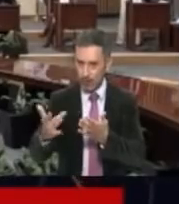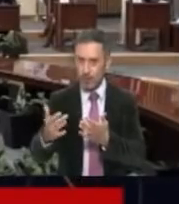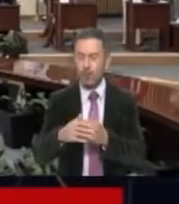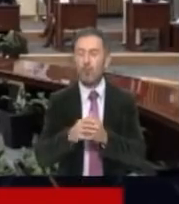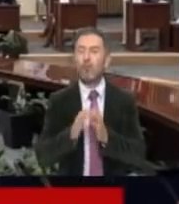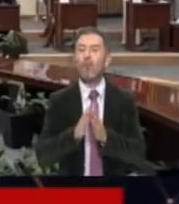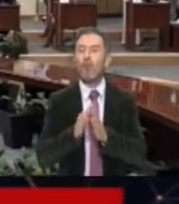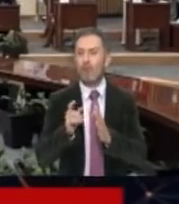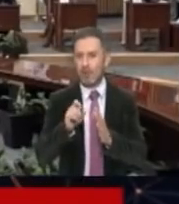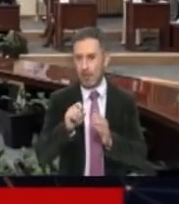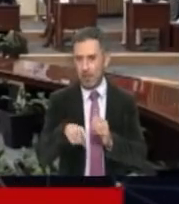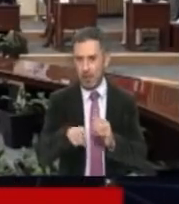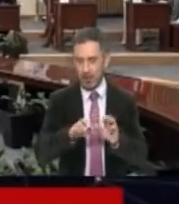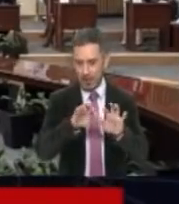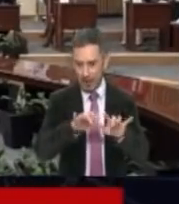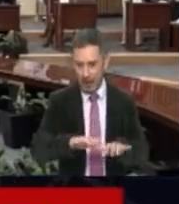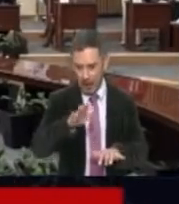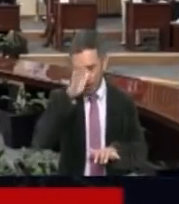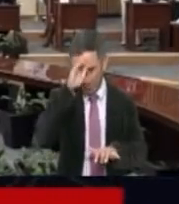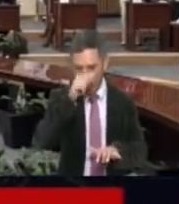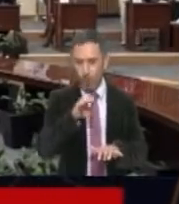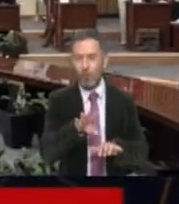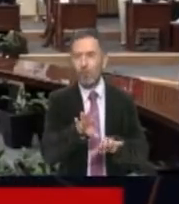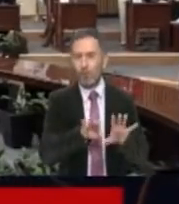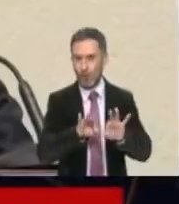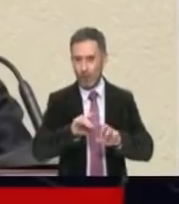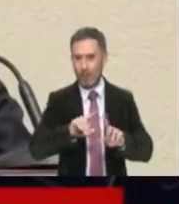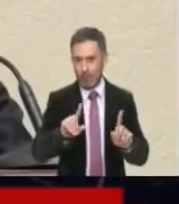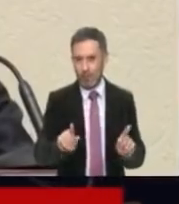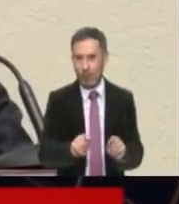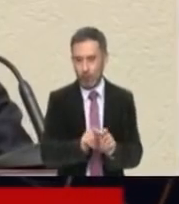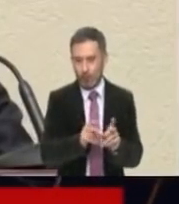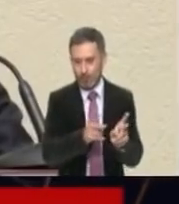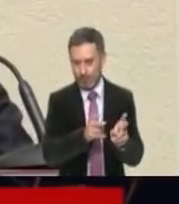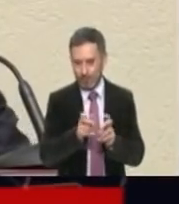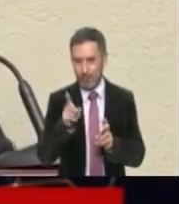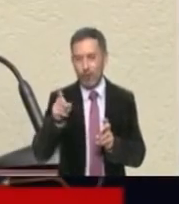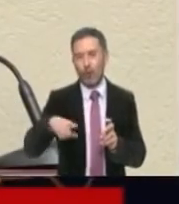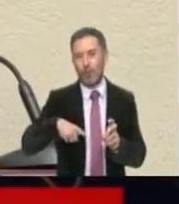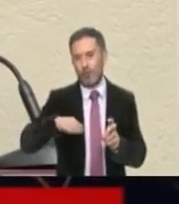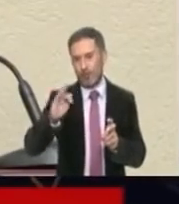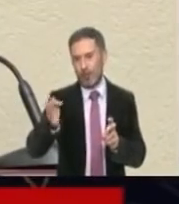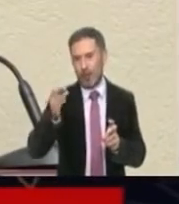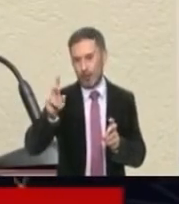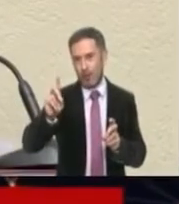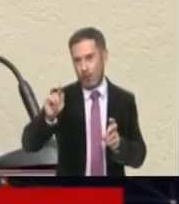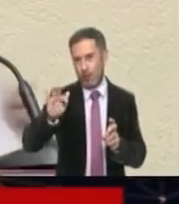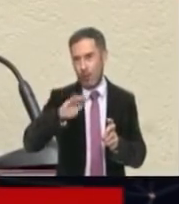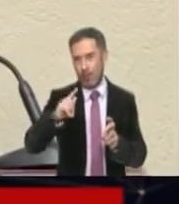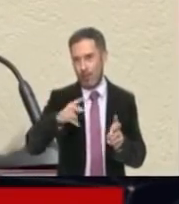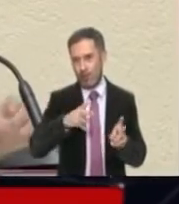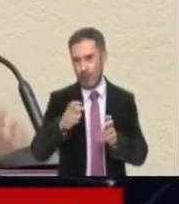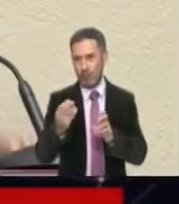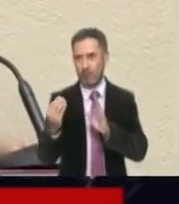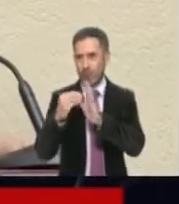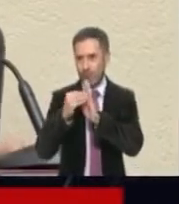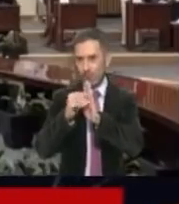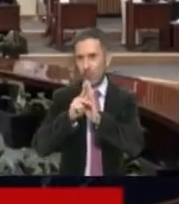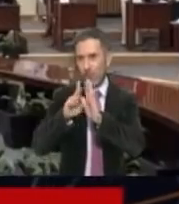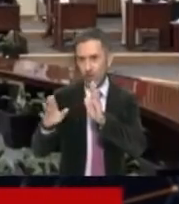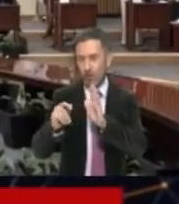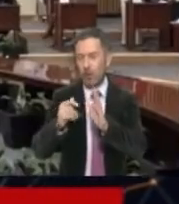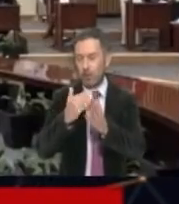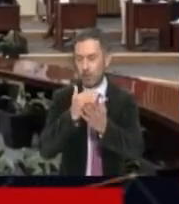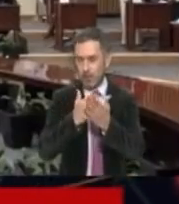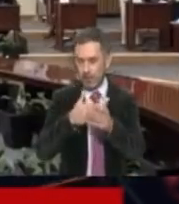11 haya sido orientada en el sentido de cancelar o posponer este